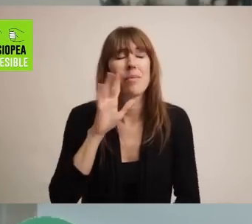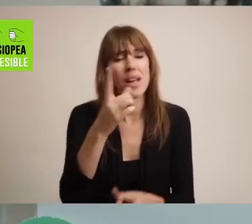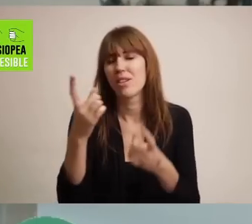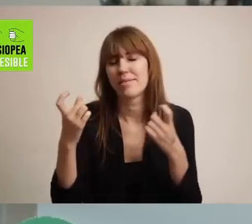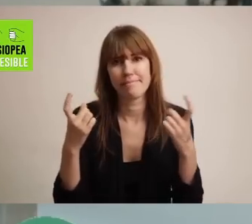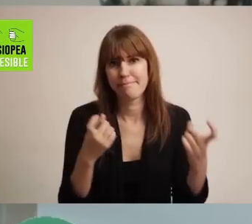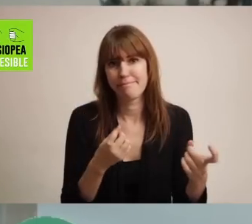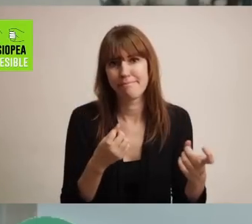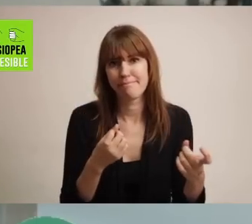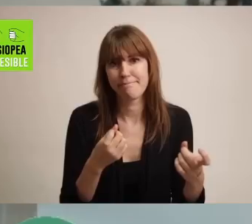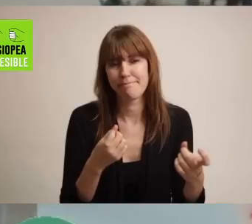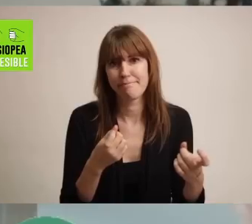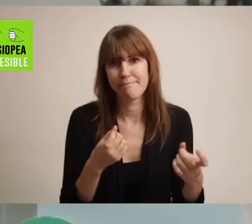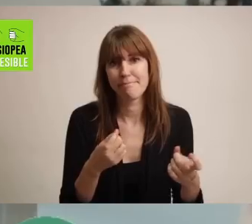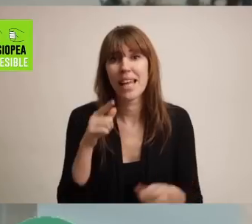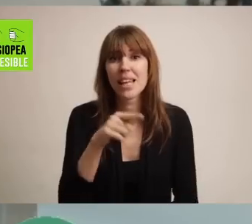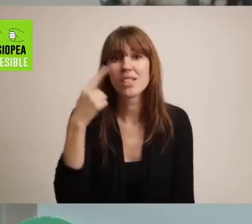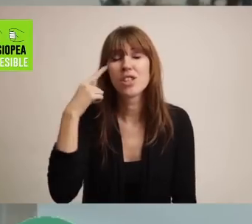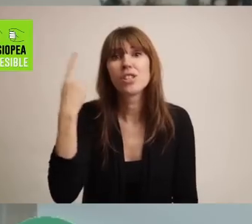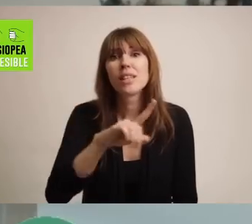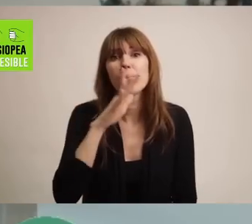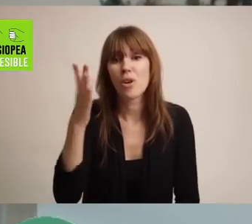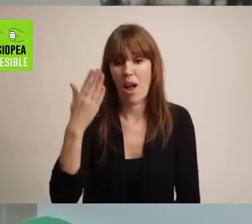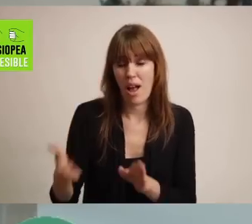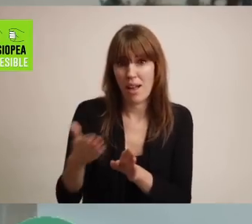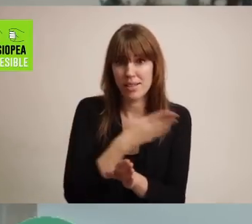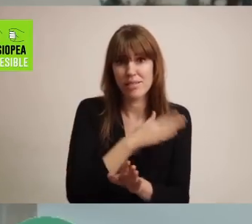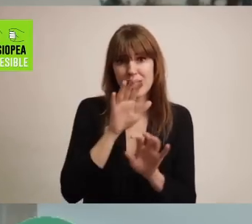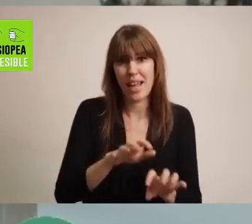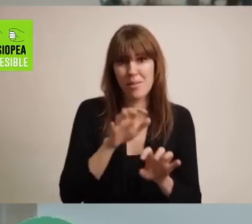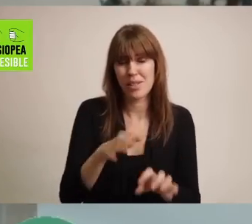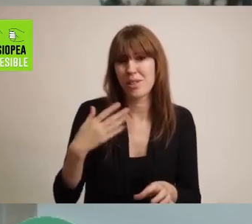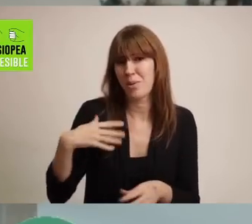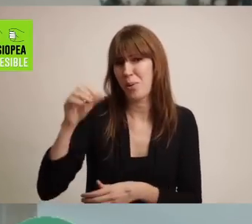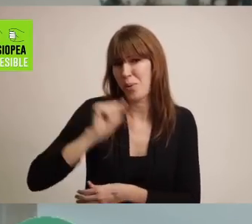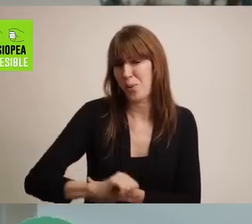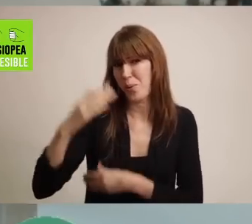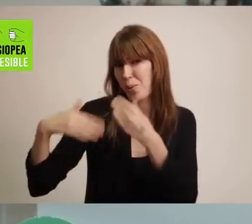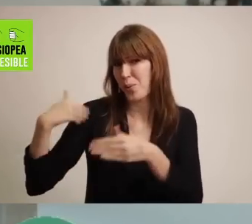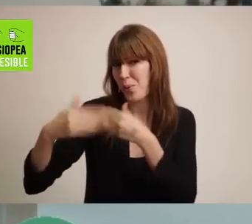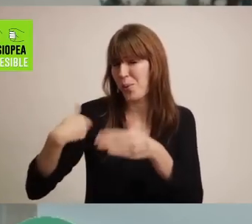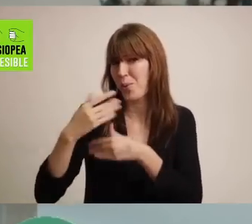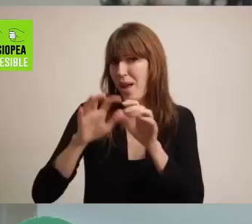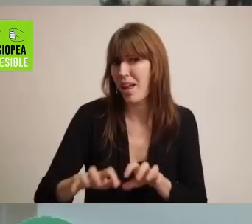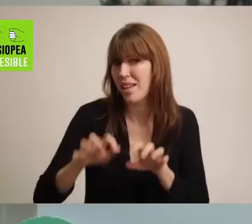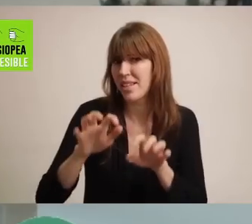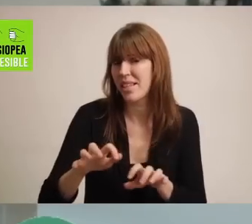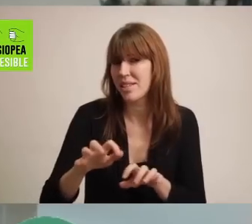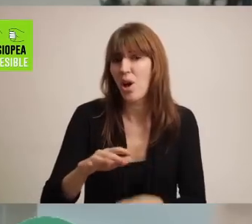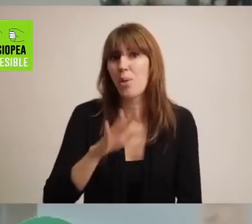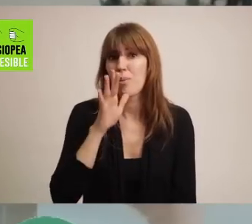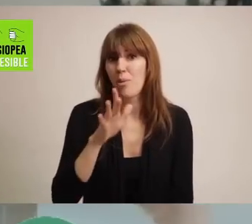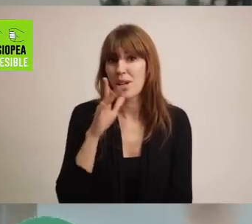Pero es necesario. Todo esto lo sé porque yo todo esto lo he aprendido. Llevo muchos años aprendiendo. Por